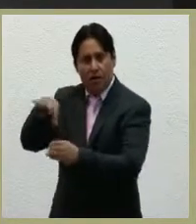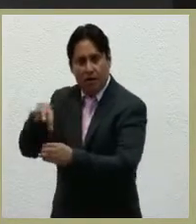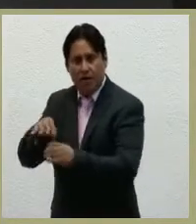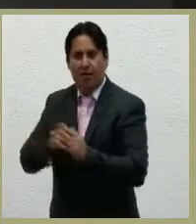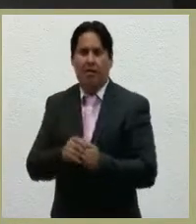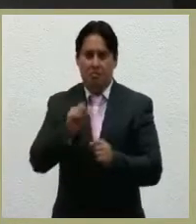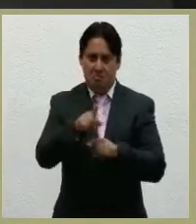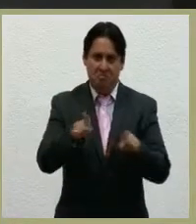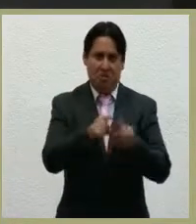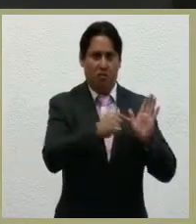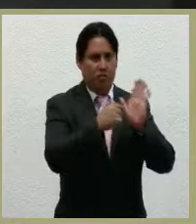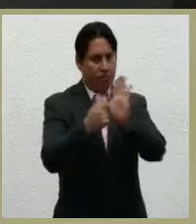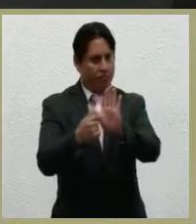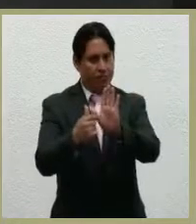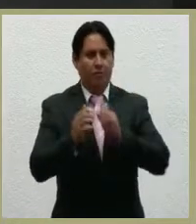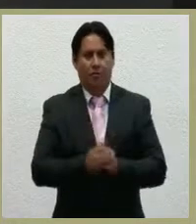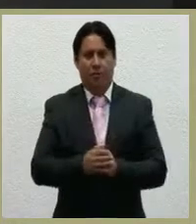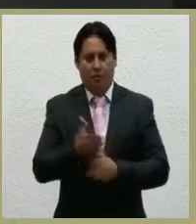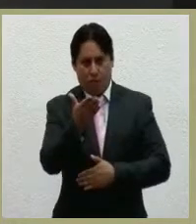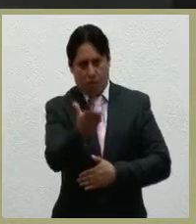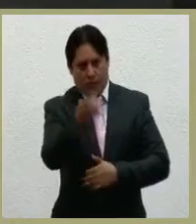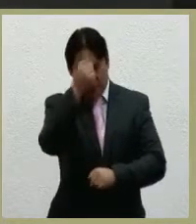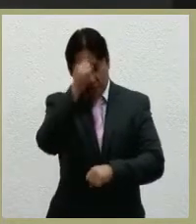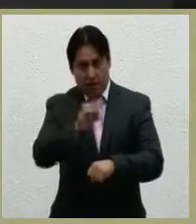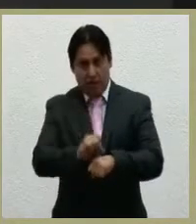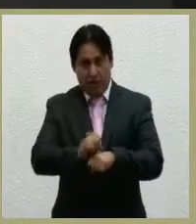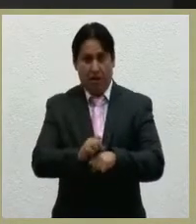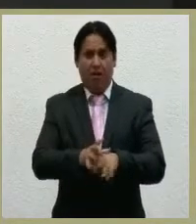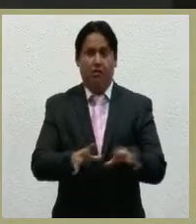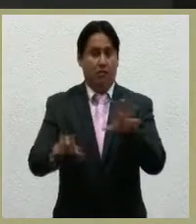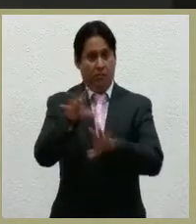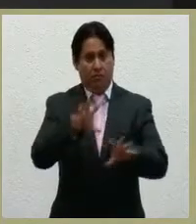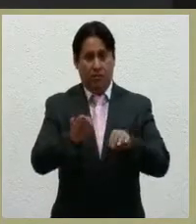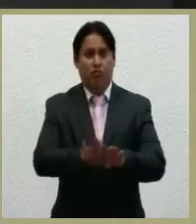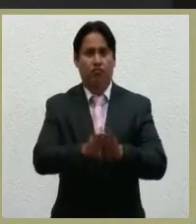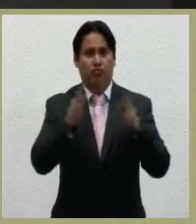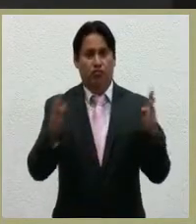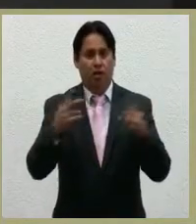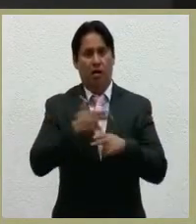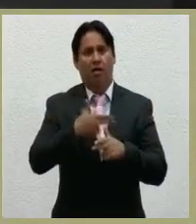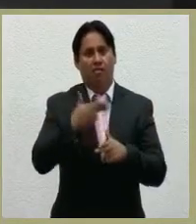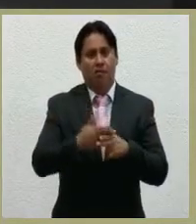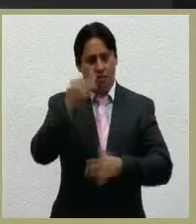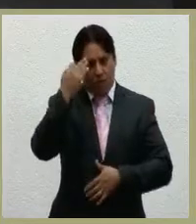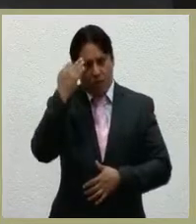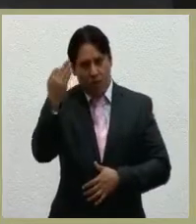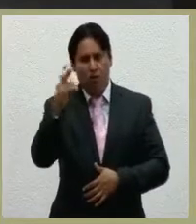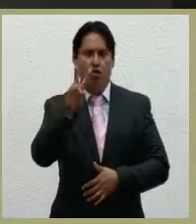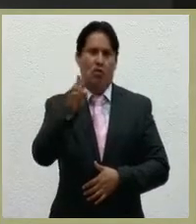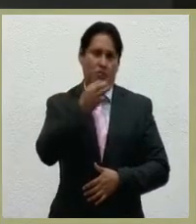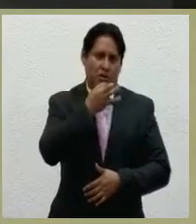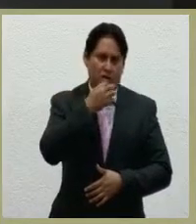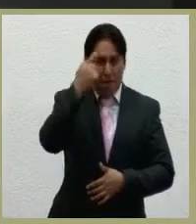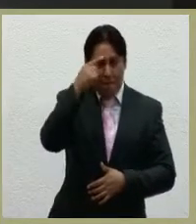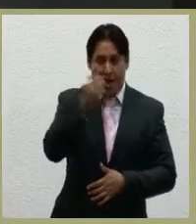el dictamen presentado, por lo que solicito a la Secretaría de Servicios Parlamentarios abra el sistema electrónico hasta por un tiempo máximo de 2 minutos